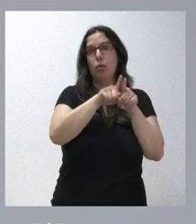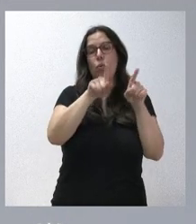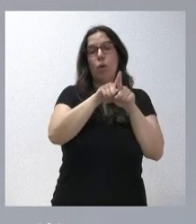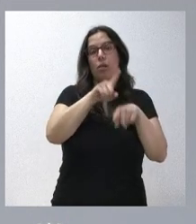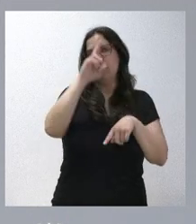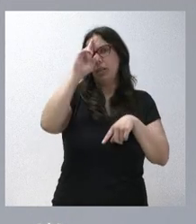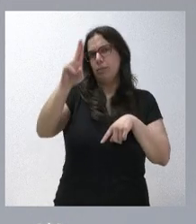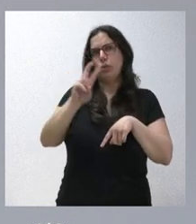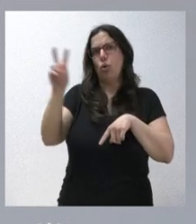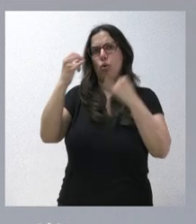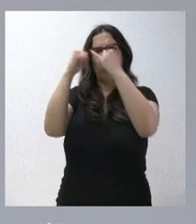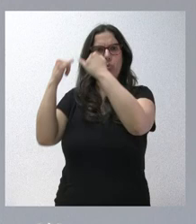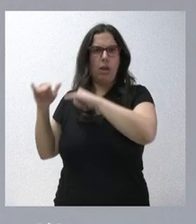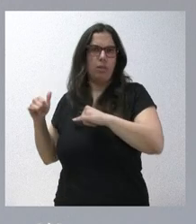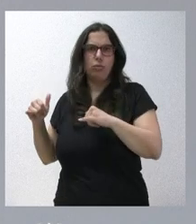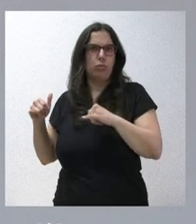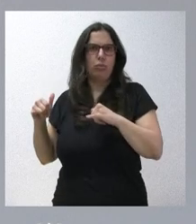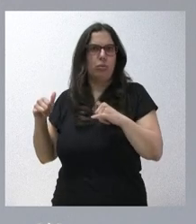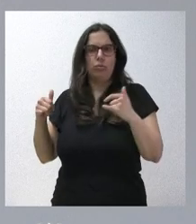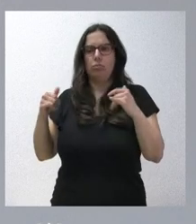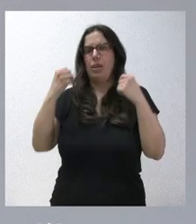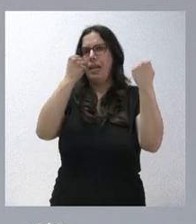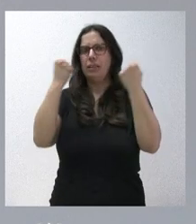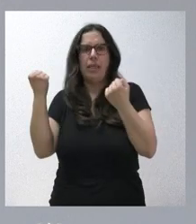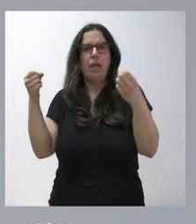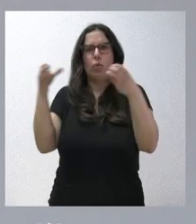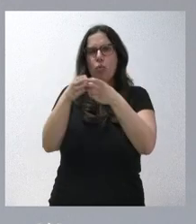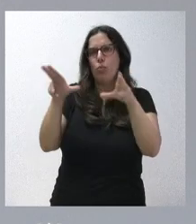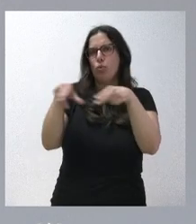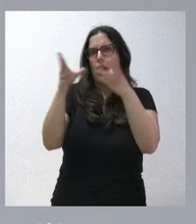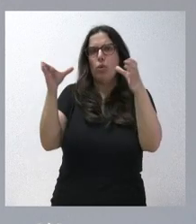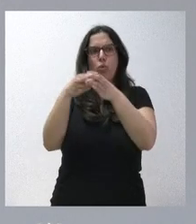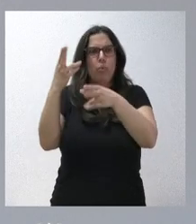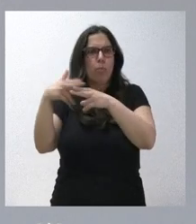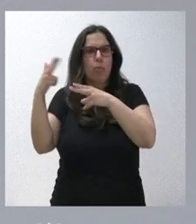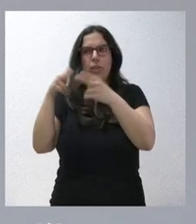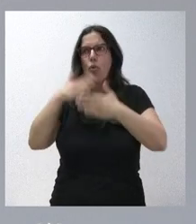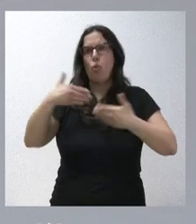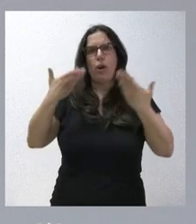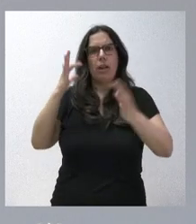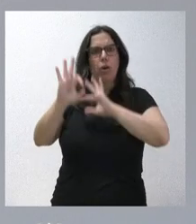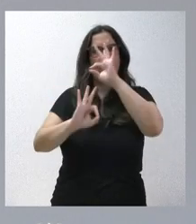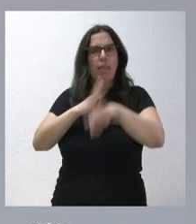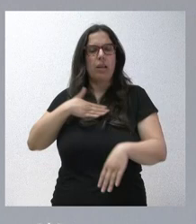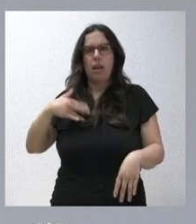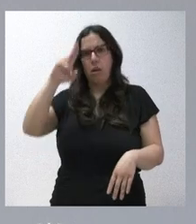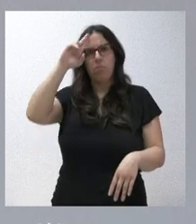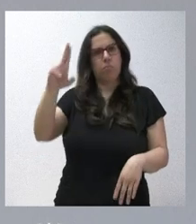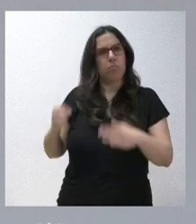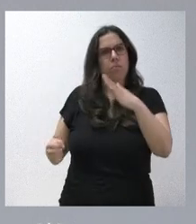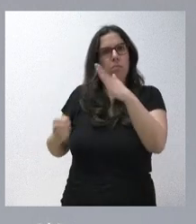alternativos que cualquier entidad o grupo social o partido político quiera quiera realizar siempre que